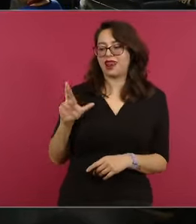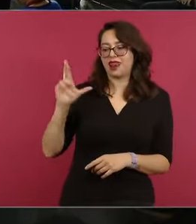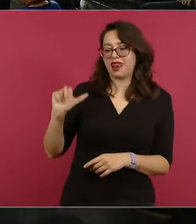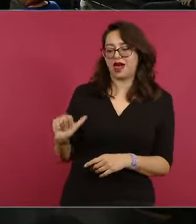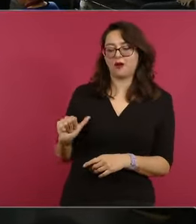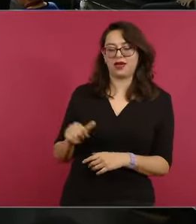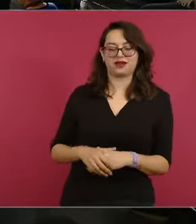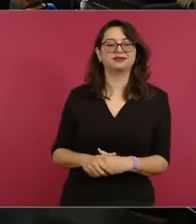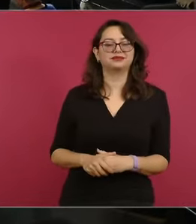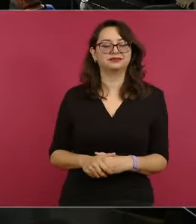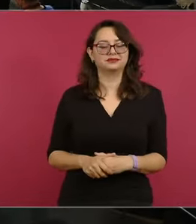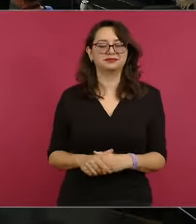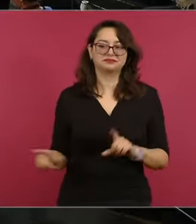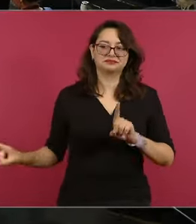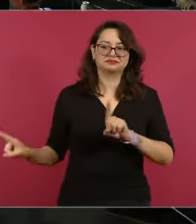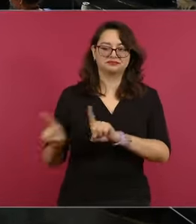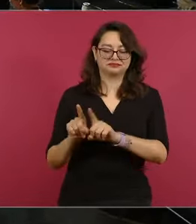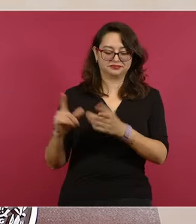¿Saben cuánto tiempo tiene Laura